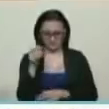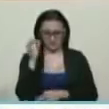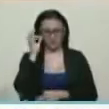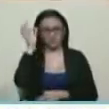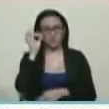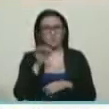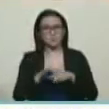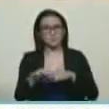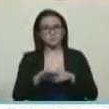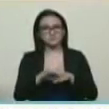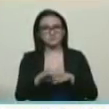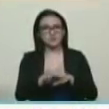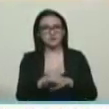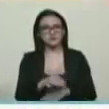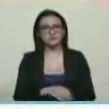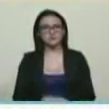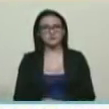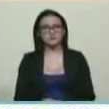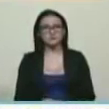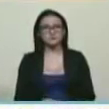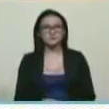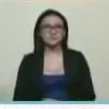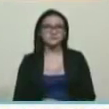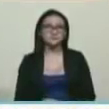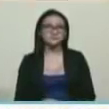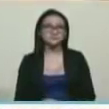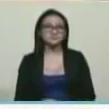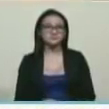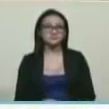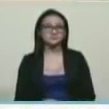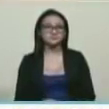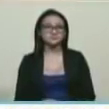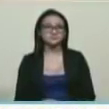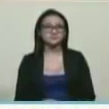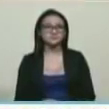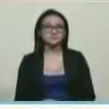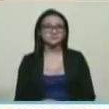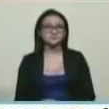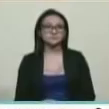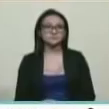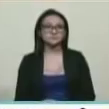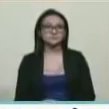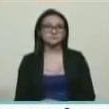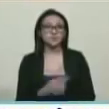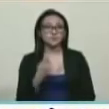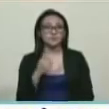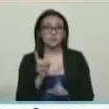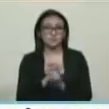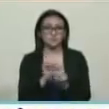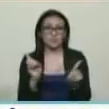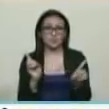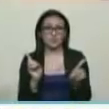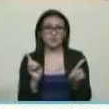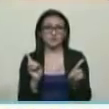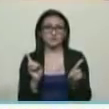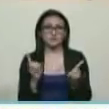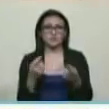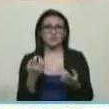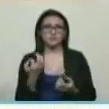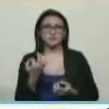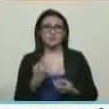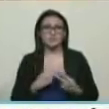municipales. Nuevamente le demuestra al mundo no solo su talante democrático, sino su